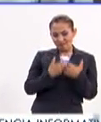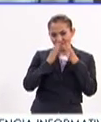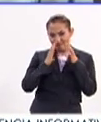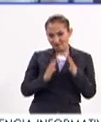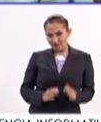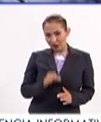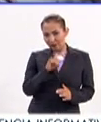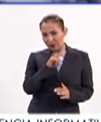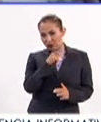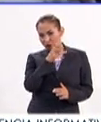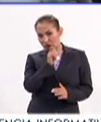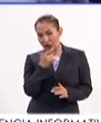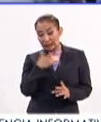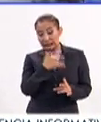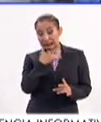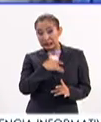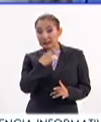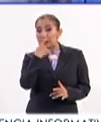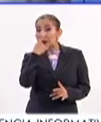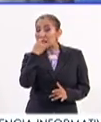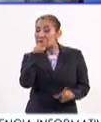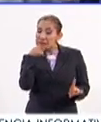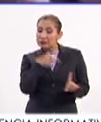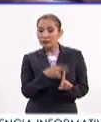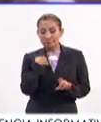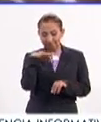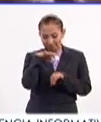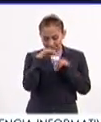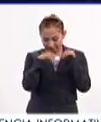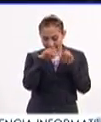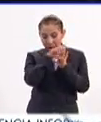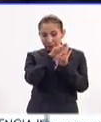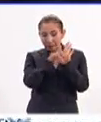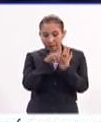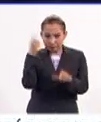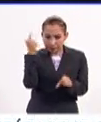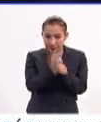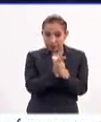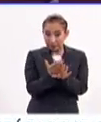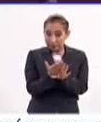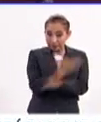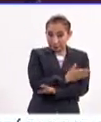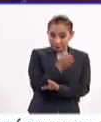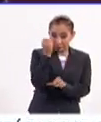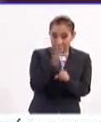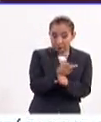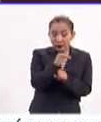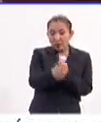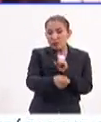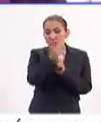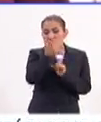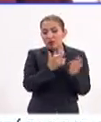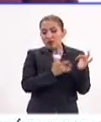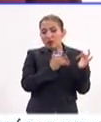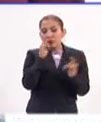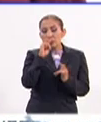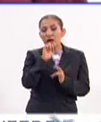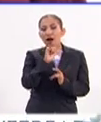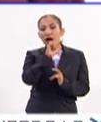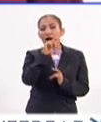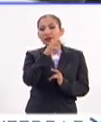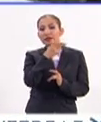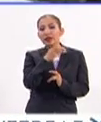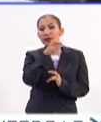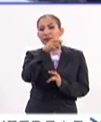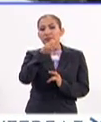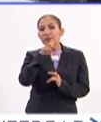en específico en el sentido del olfato, diseñó un método para detectar de manera temprana los primeros síntomas del